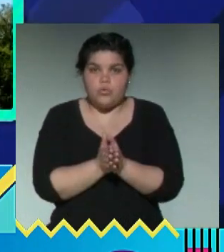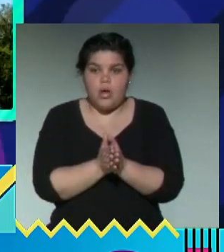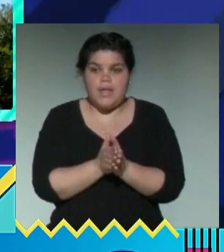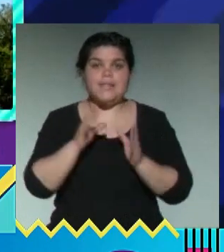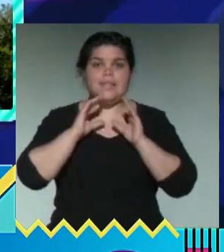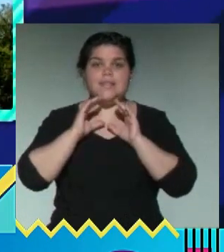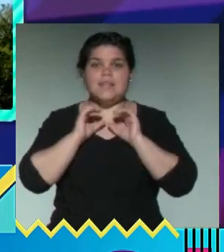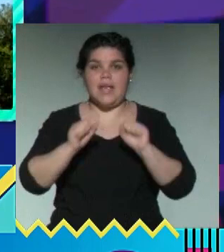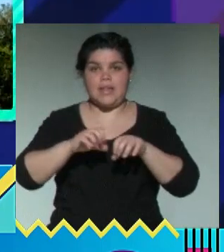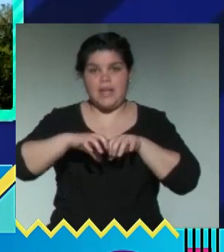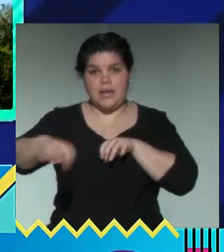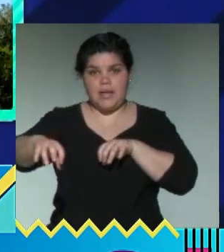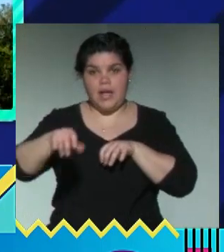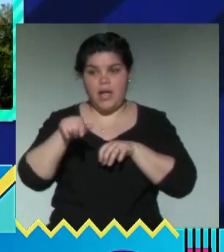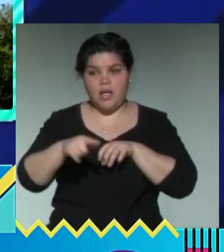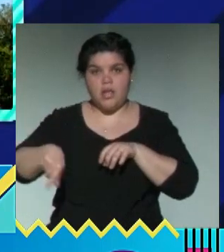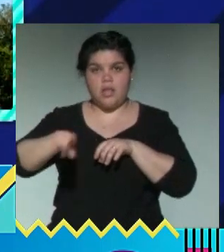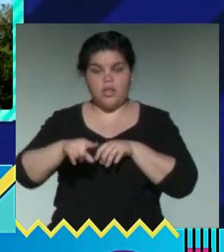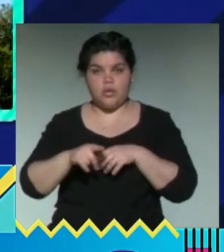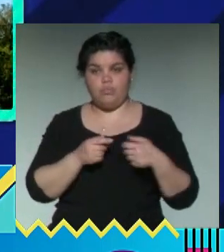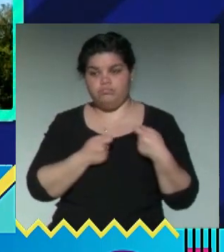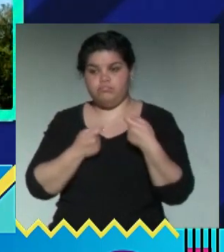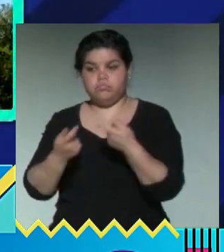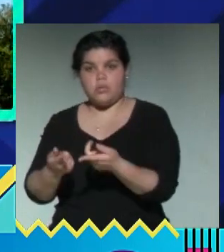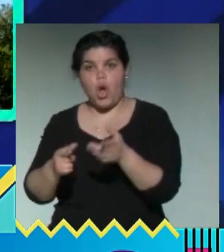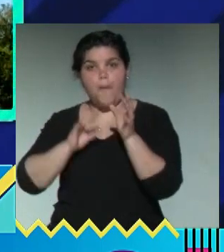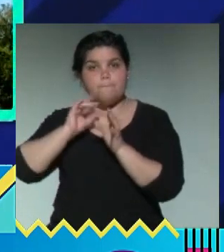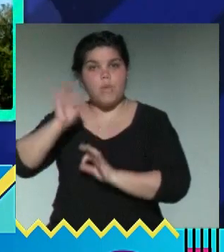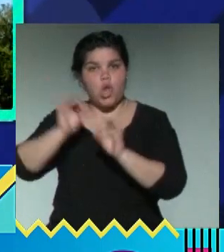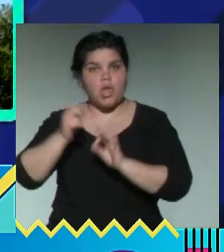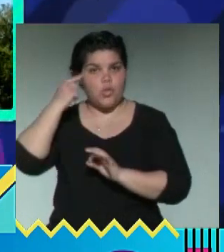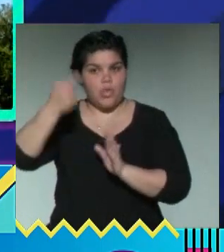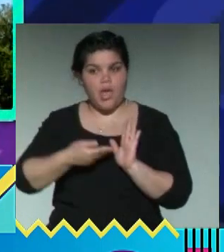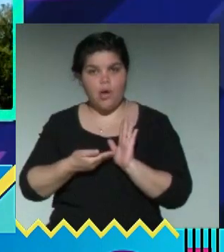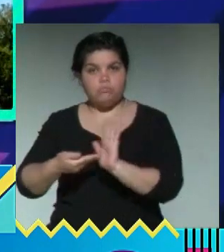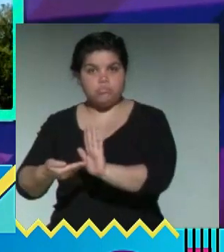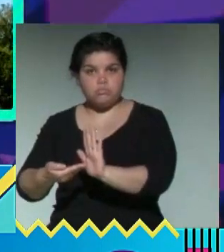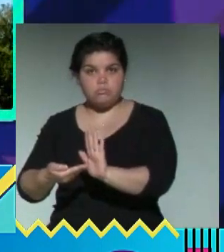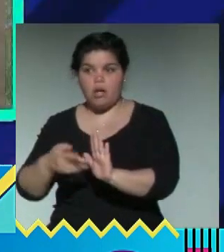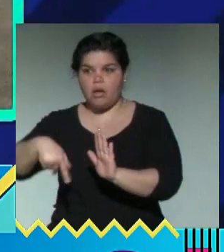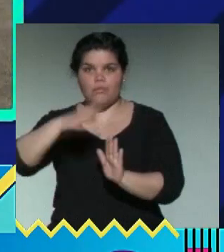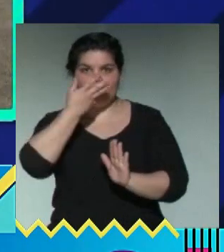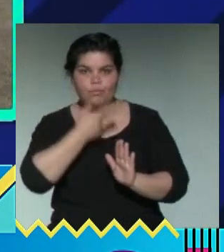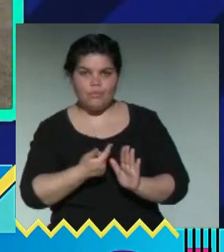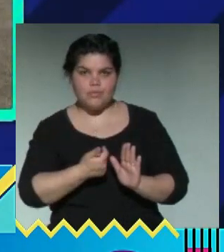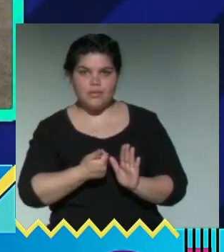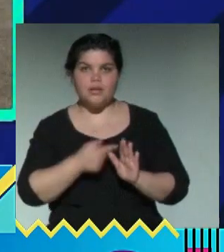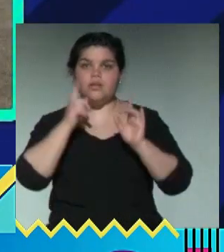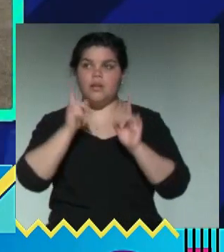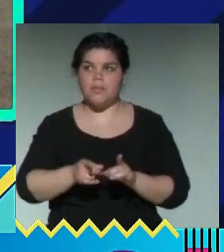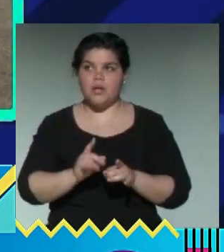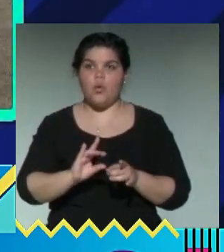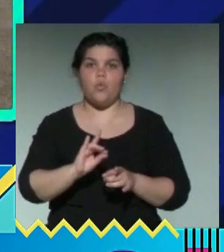Secretaría de Extensión y de Territorio con esta idea, y les gustó. Y también incluimos unidades académicas,